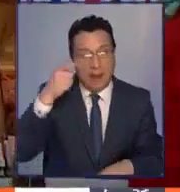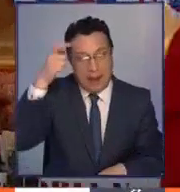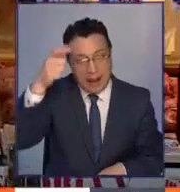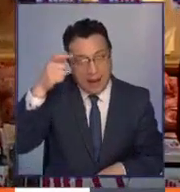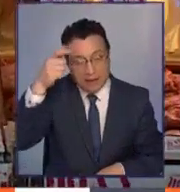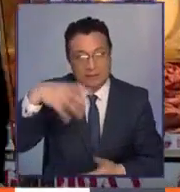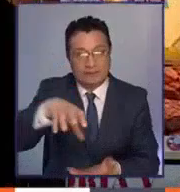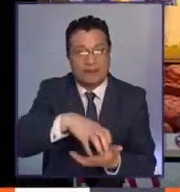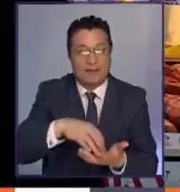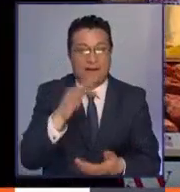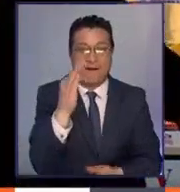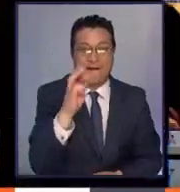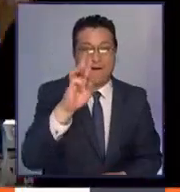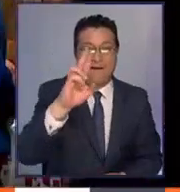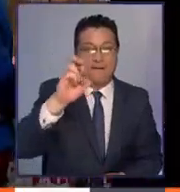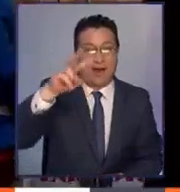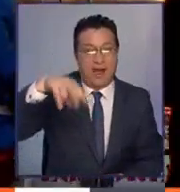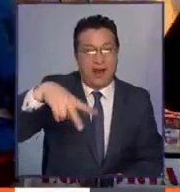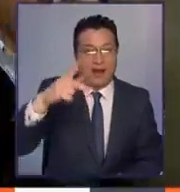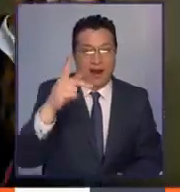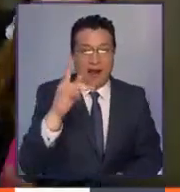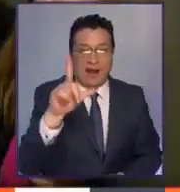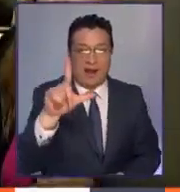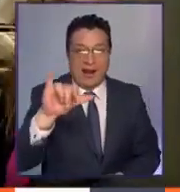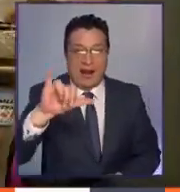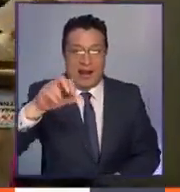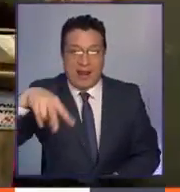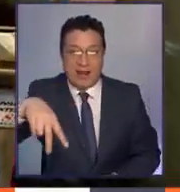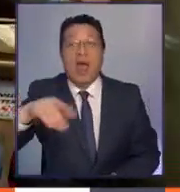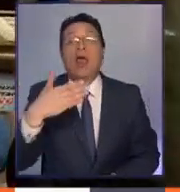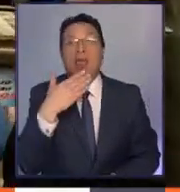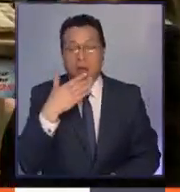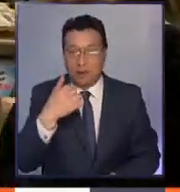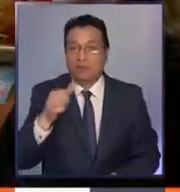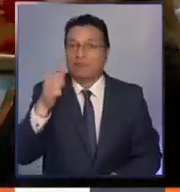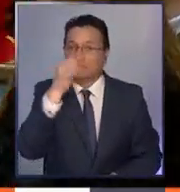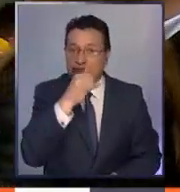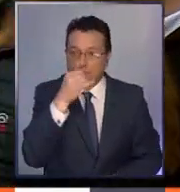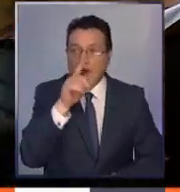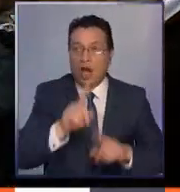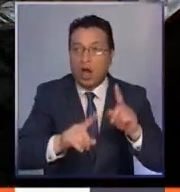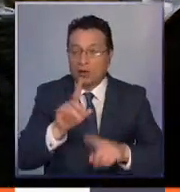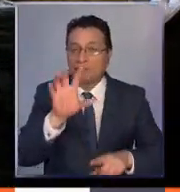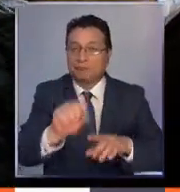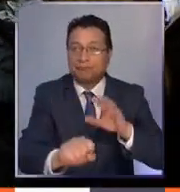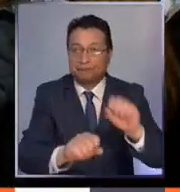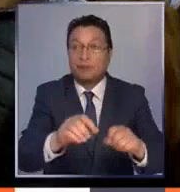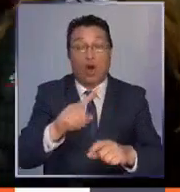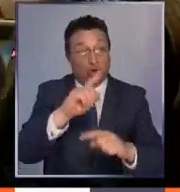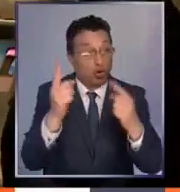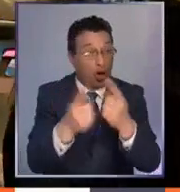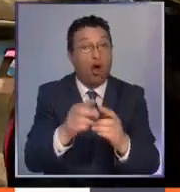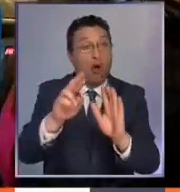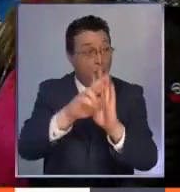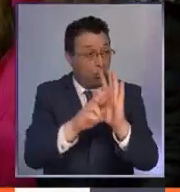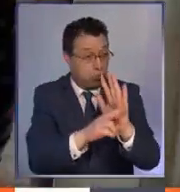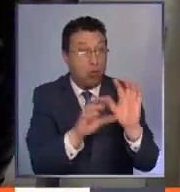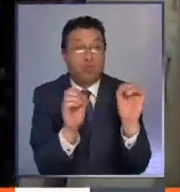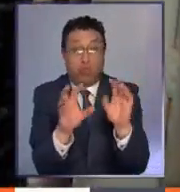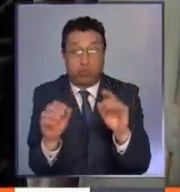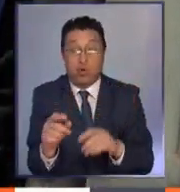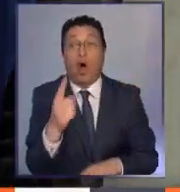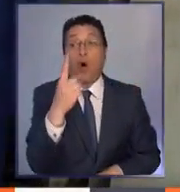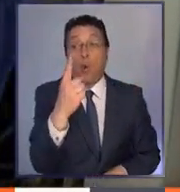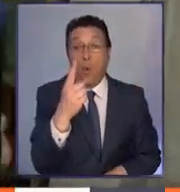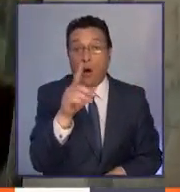barrio Franklin, donde también se encontraron algunas irregularidades sanitarias, y aunque la gran mayoría estaba funcionando en regla, en una de las que